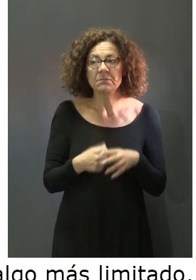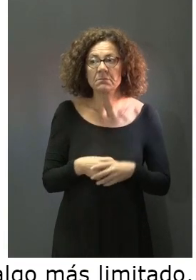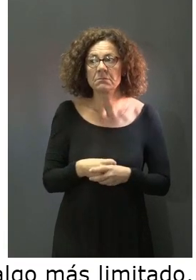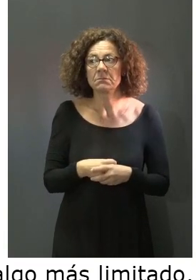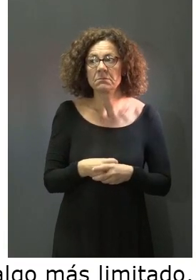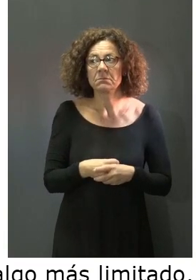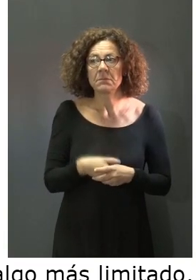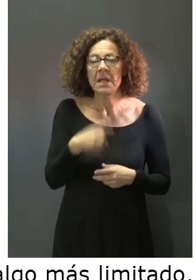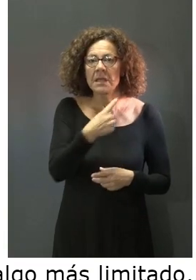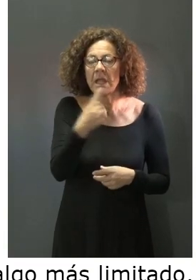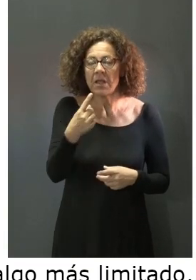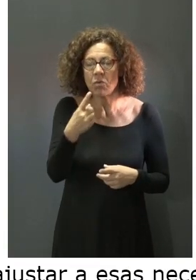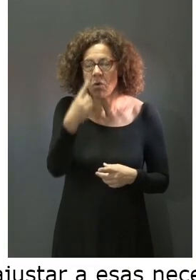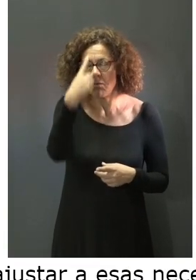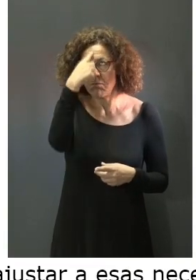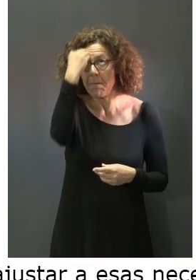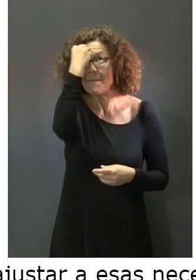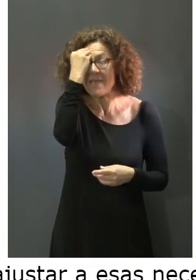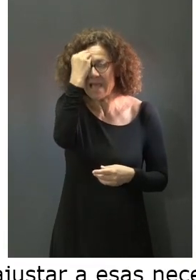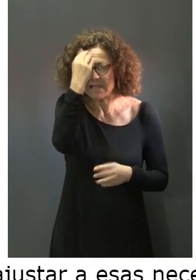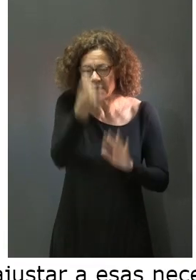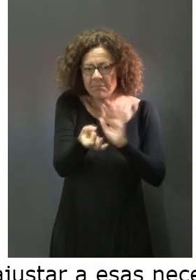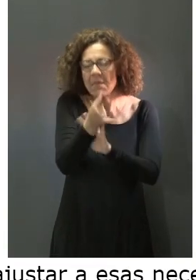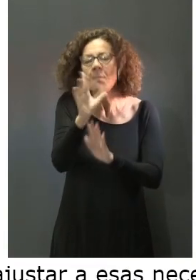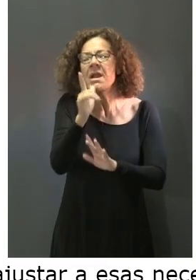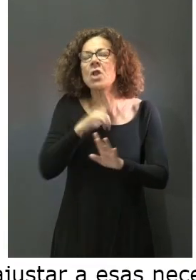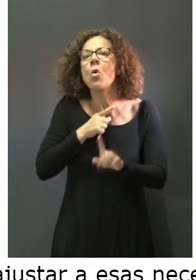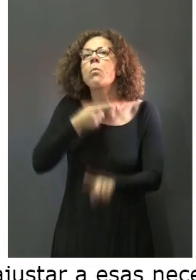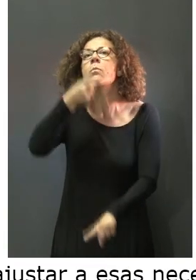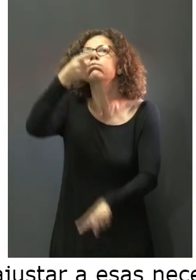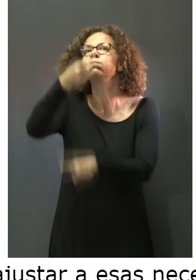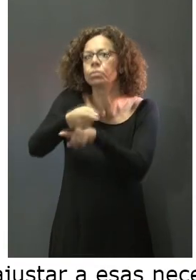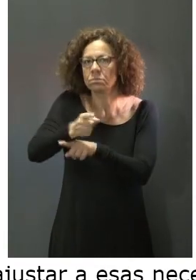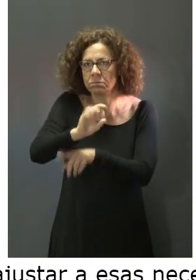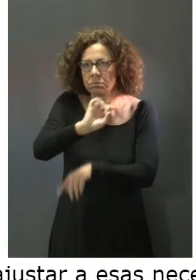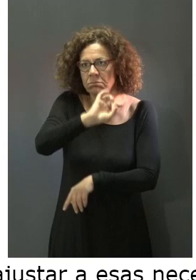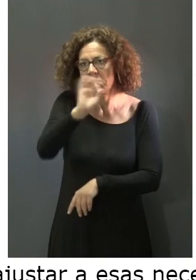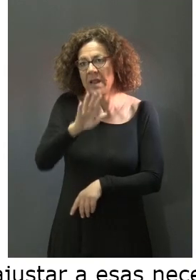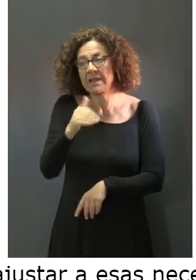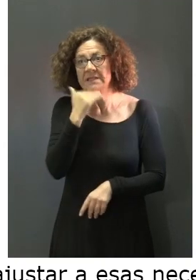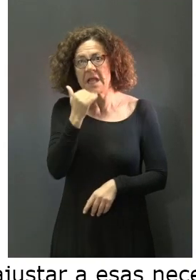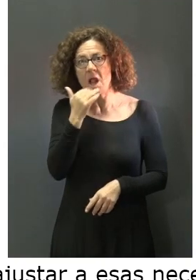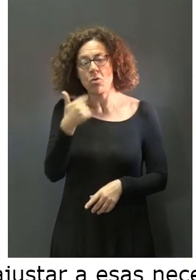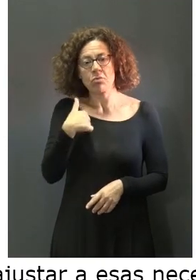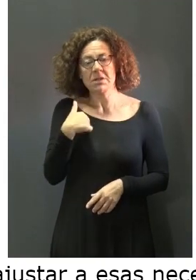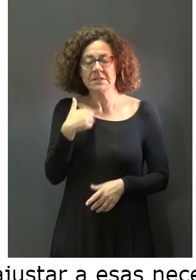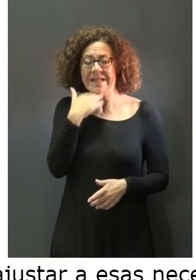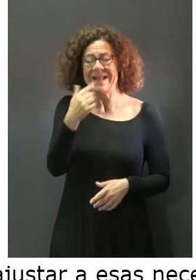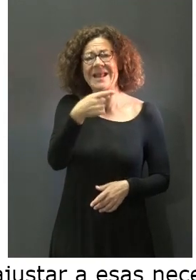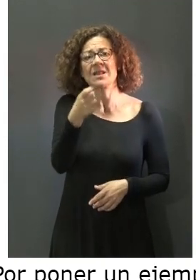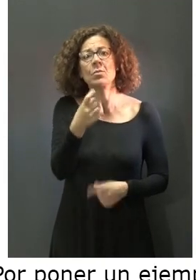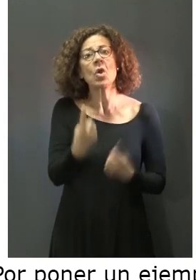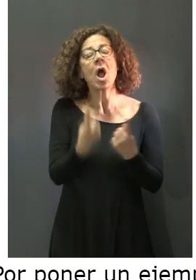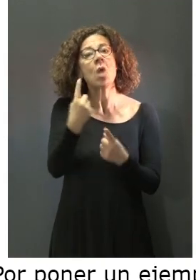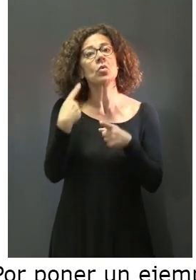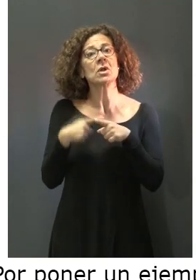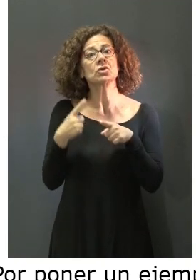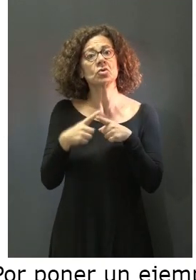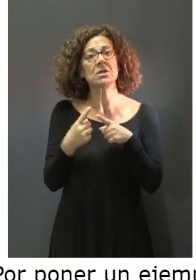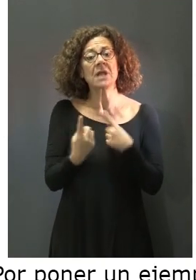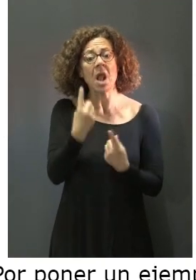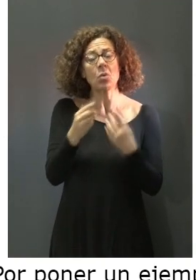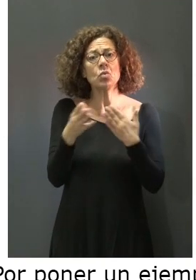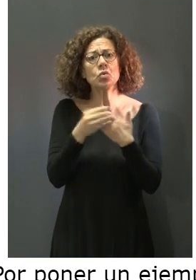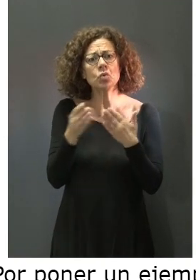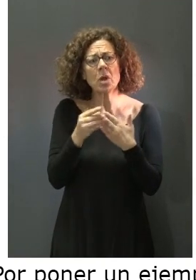cada uno que se imponga en su cabeza el que es, para no decir algo que parezca que sea algo negativo, pero hay algunos elementos que algunos usuarios